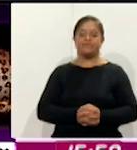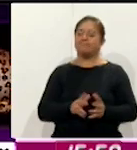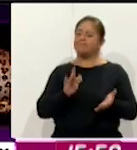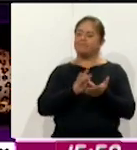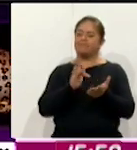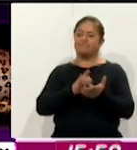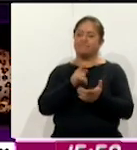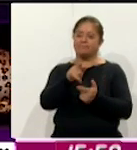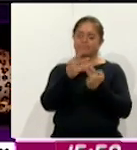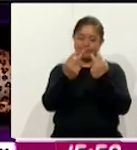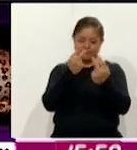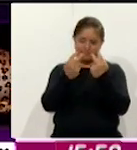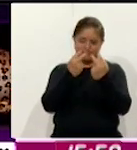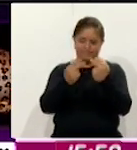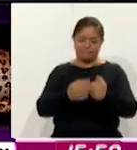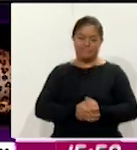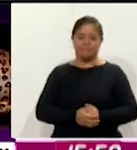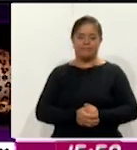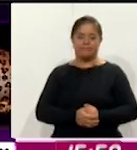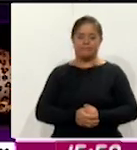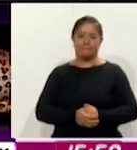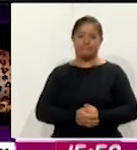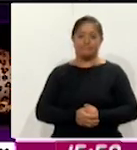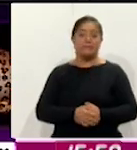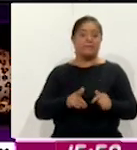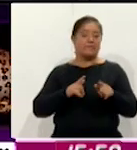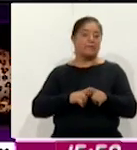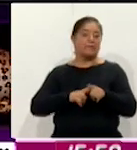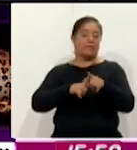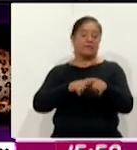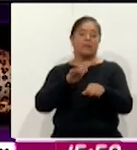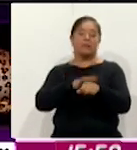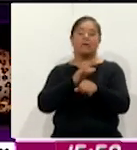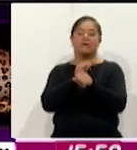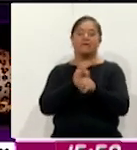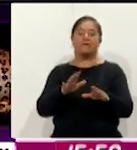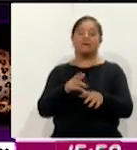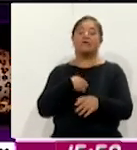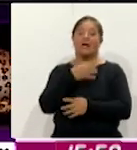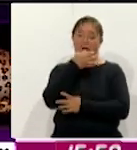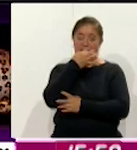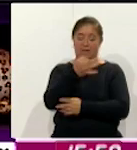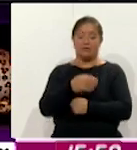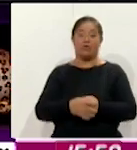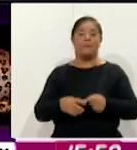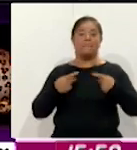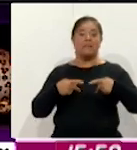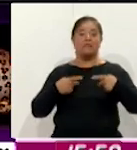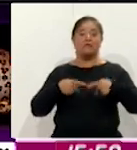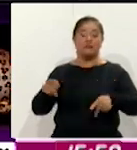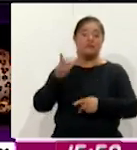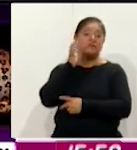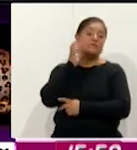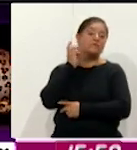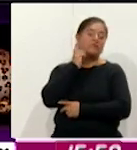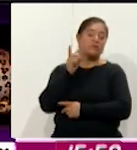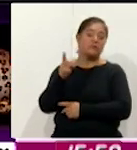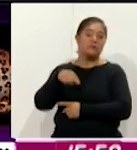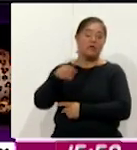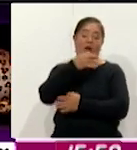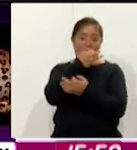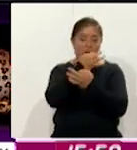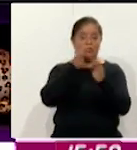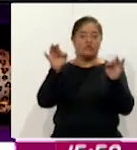Agradezco su permanencia en la pantalla y bien, pues seguimos con más información. Ahora le comento que integrantes del Congreso del Estado anunciaron